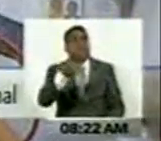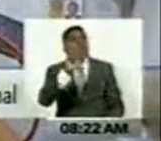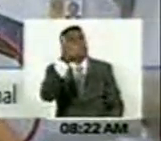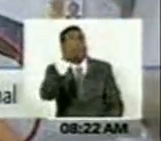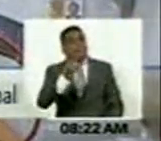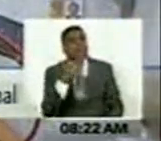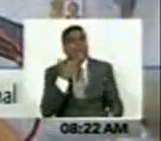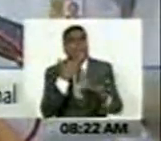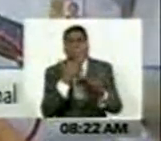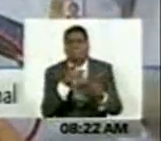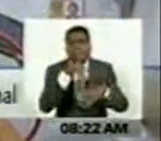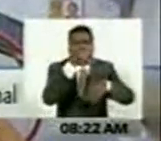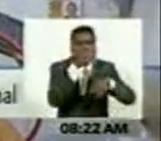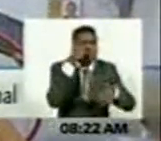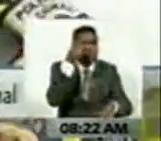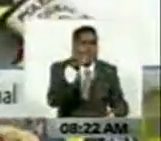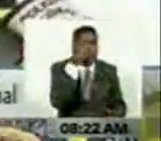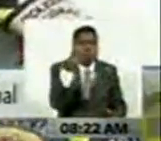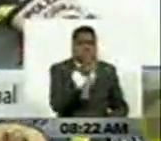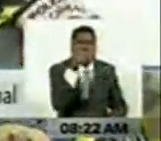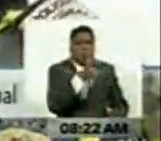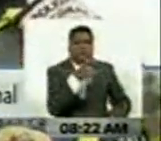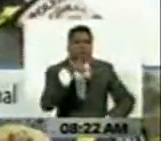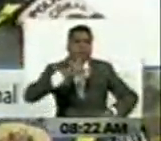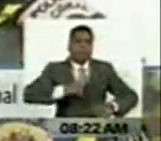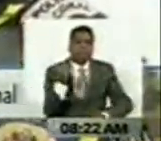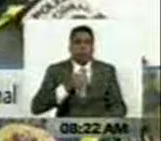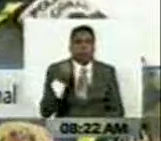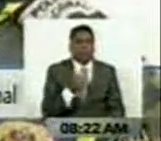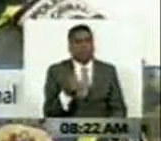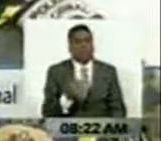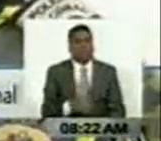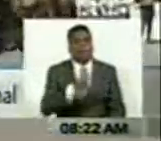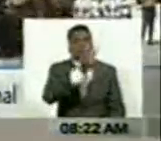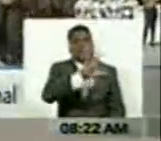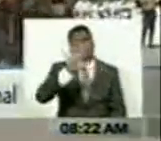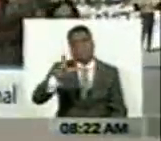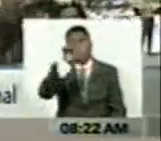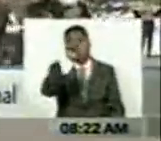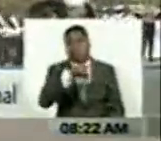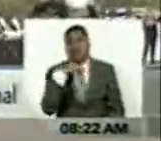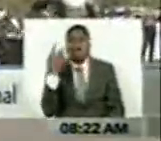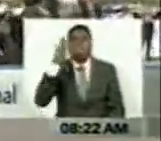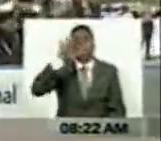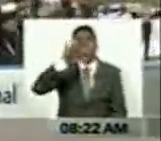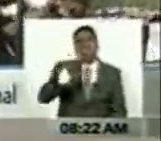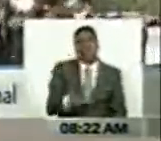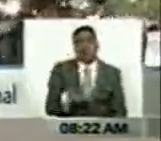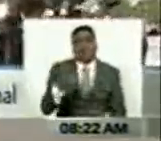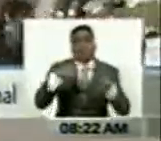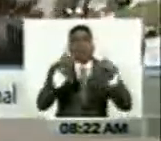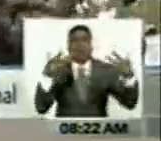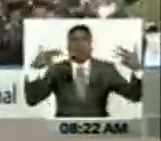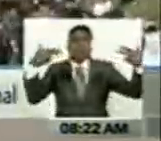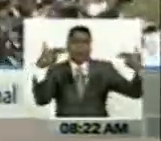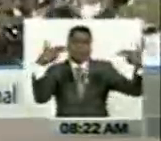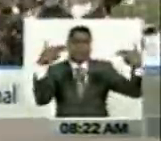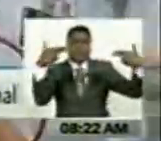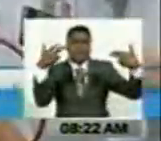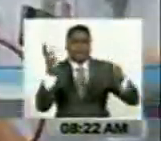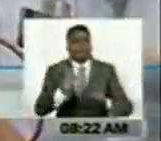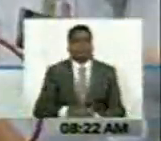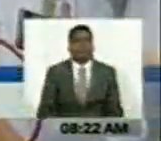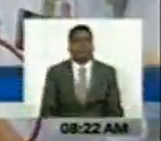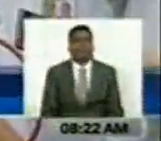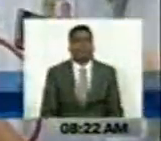se presentaron 16 casos con 25 personas que perdieron la vida por diferentes enfrentamientos con los organismos de seguridad del